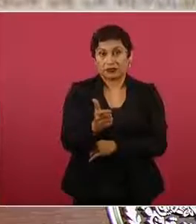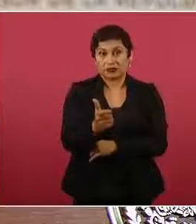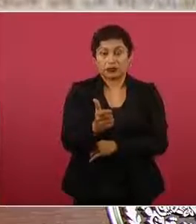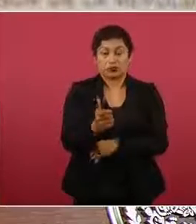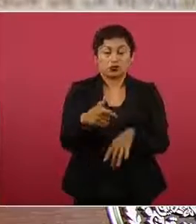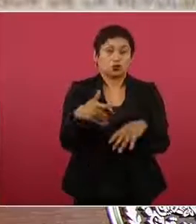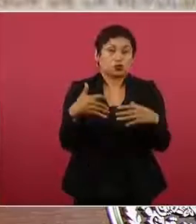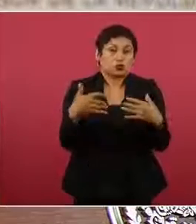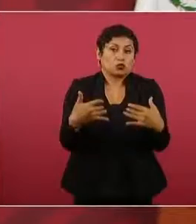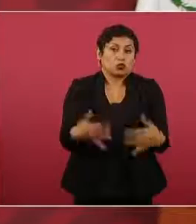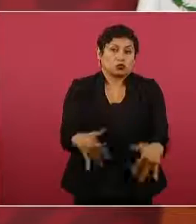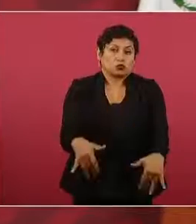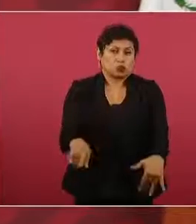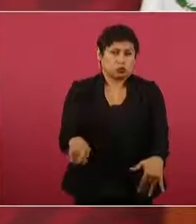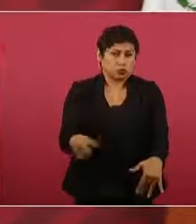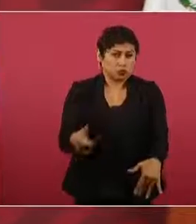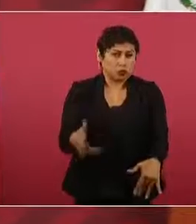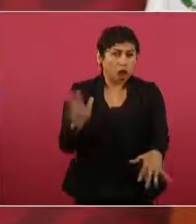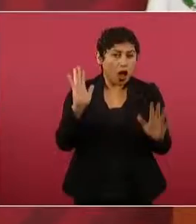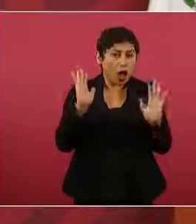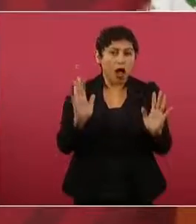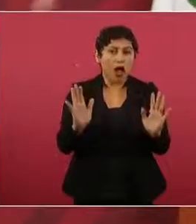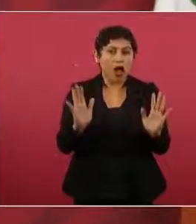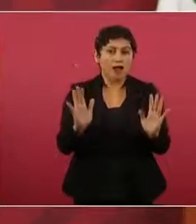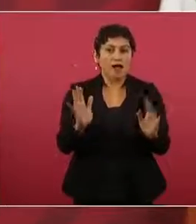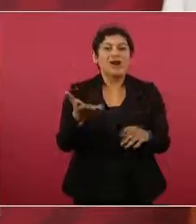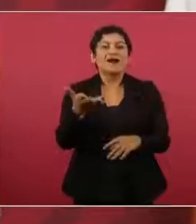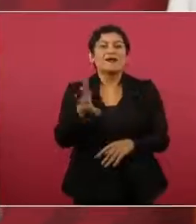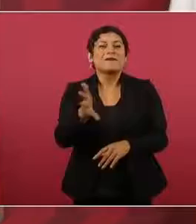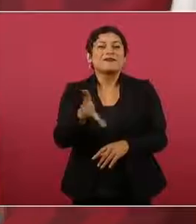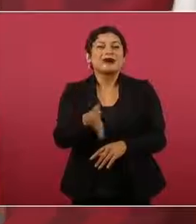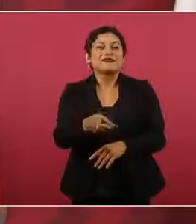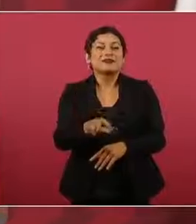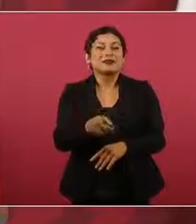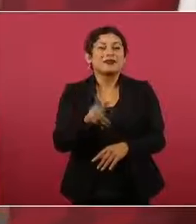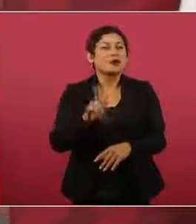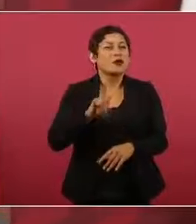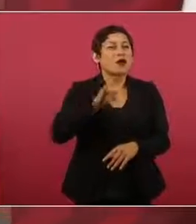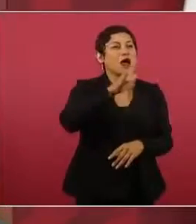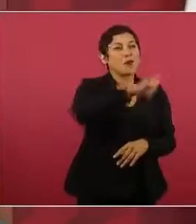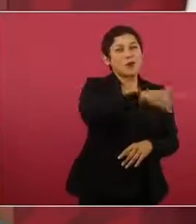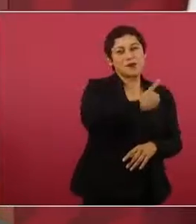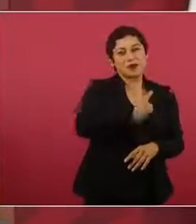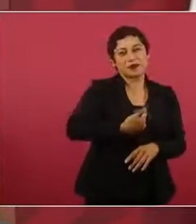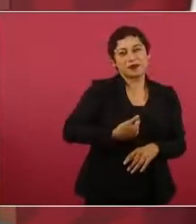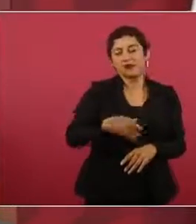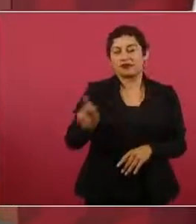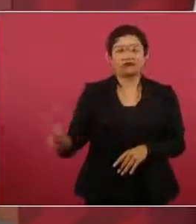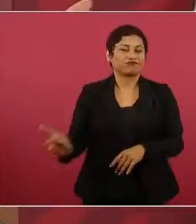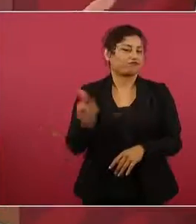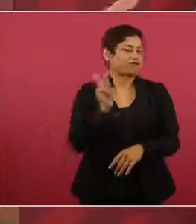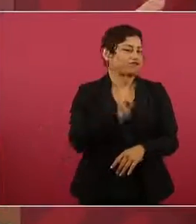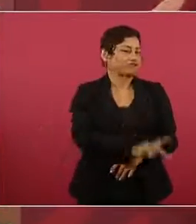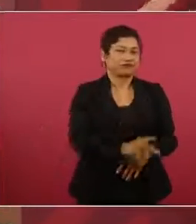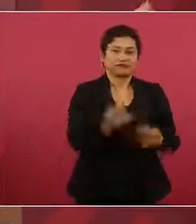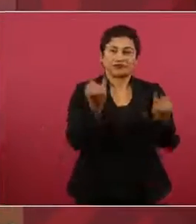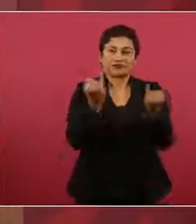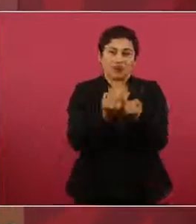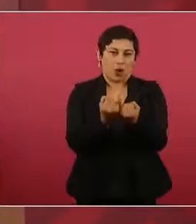cantidad exagerada. Es un poco lo del avión presidencial. ¿Cómo lo